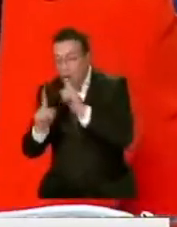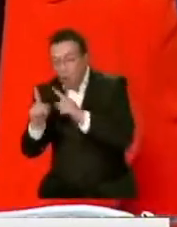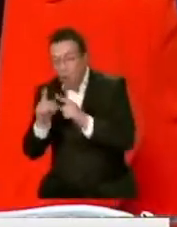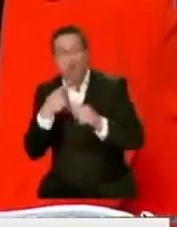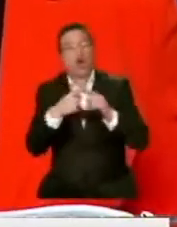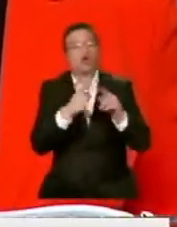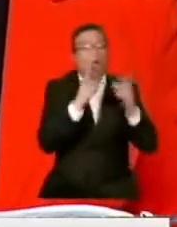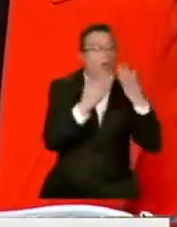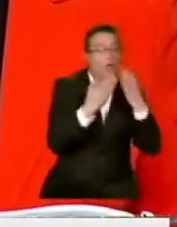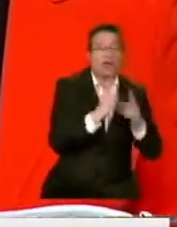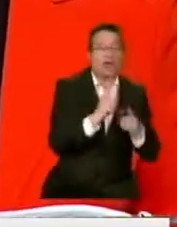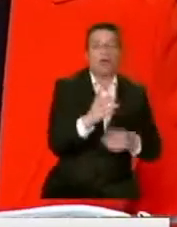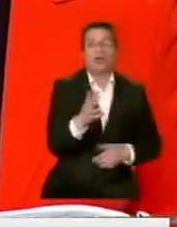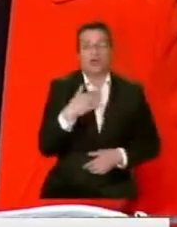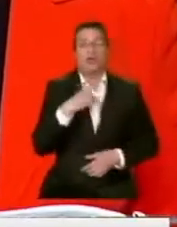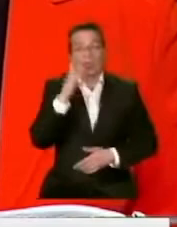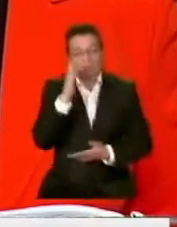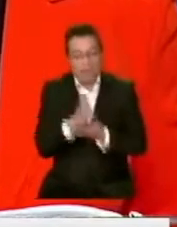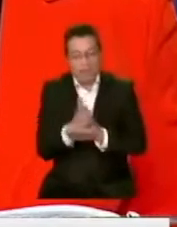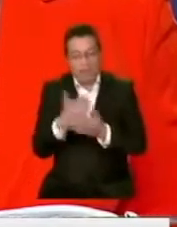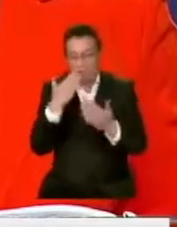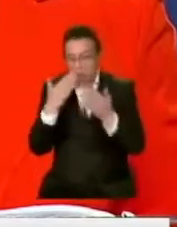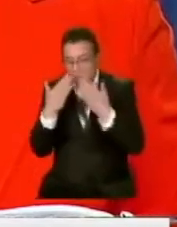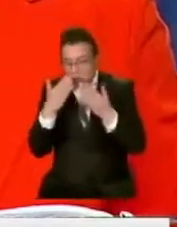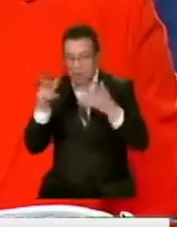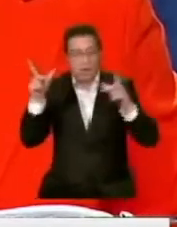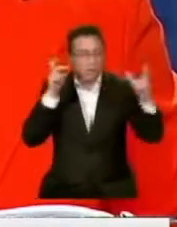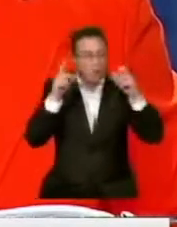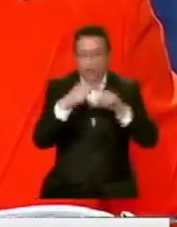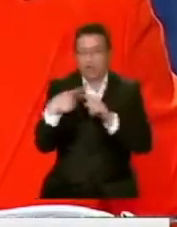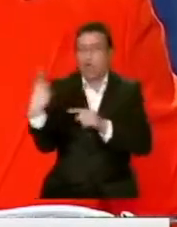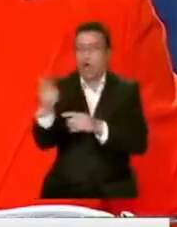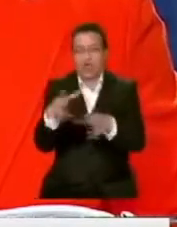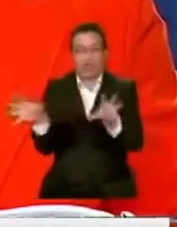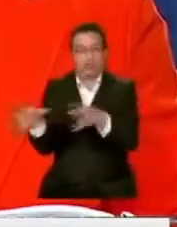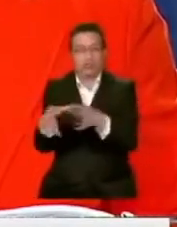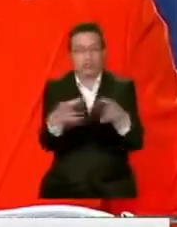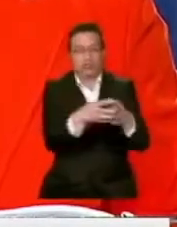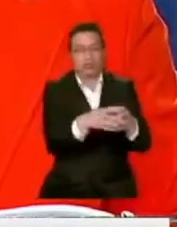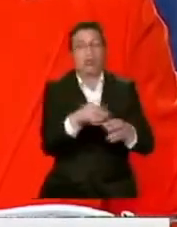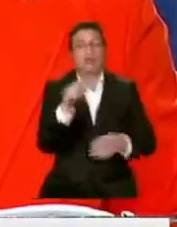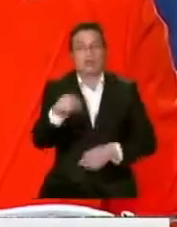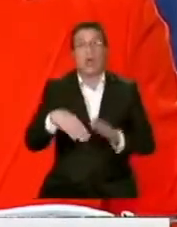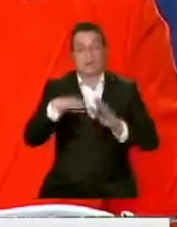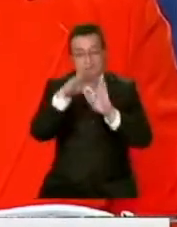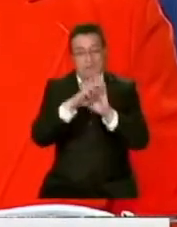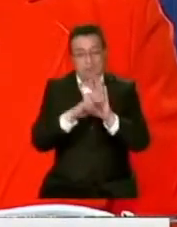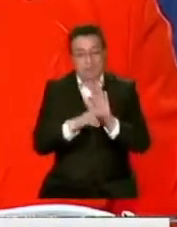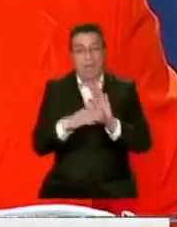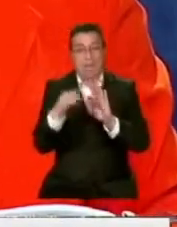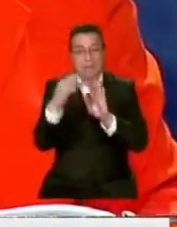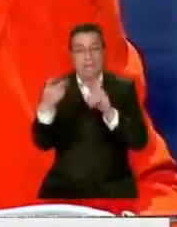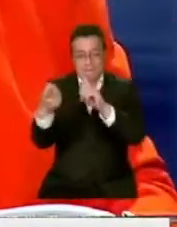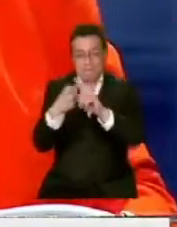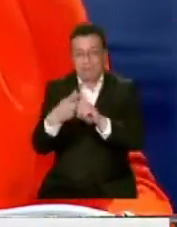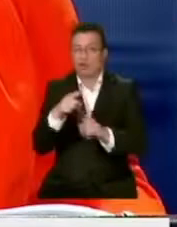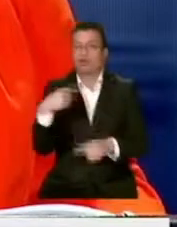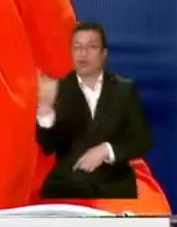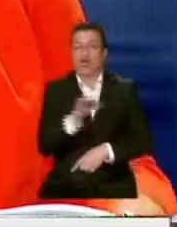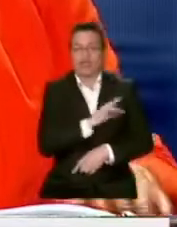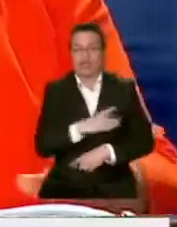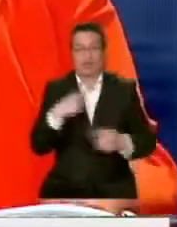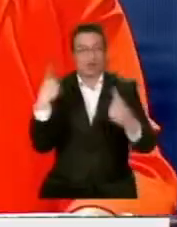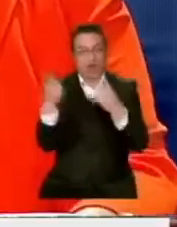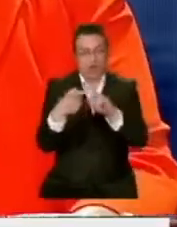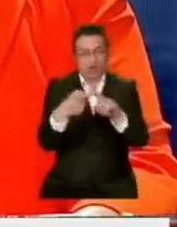no? No, nosotros tenemos el deber de escuchar y dialogar con todas las organizaciones sociales, y de hecho hemos lanzado un programa de participación en todo Chile para dialogar con todas las